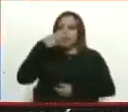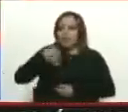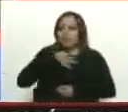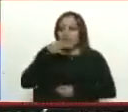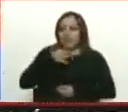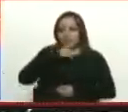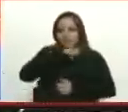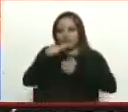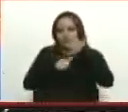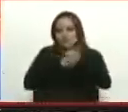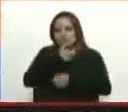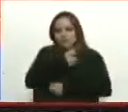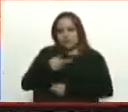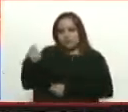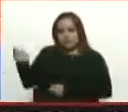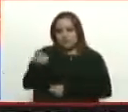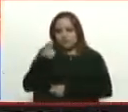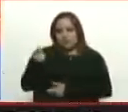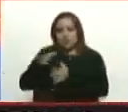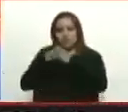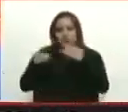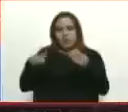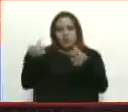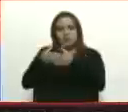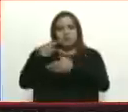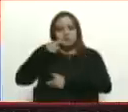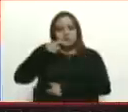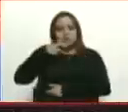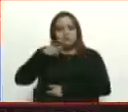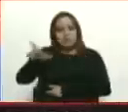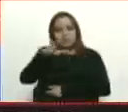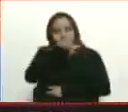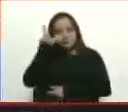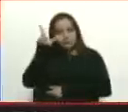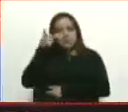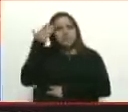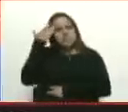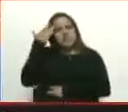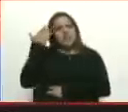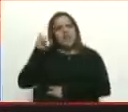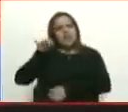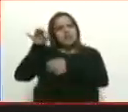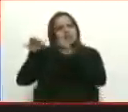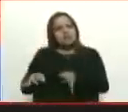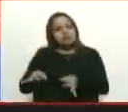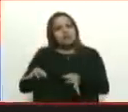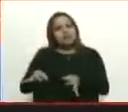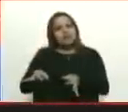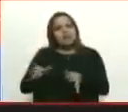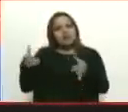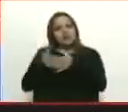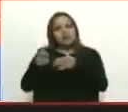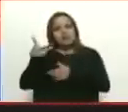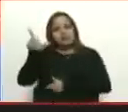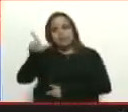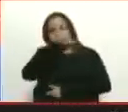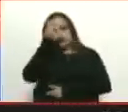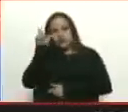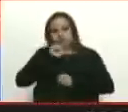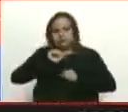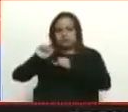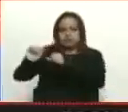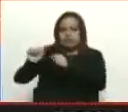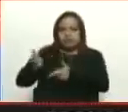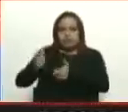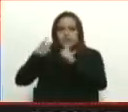partido. Saber si o reafirmar su posición, si desde el partido se rechaza la posibilidad de llevar a